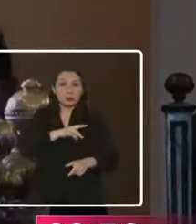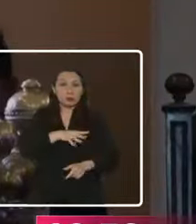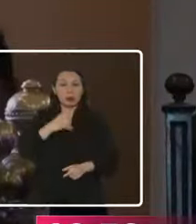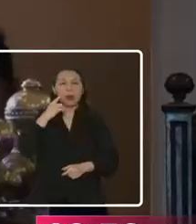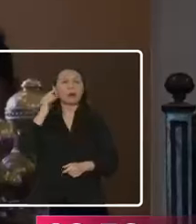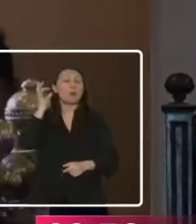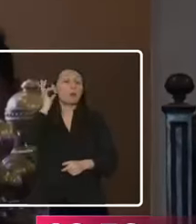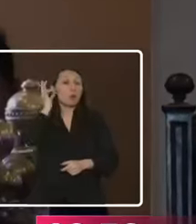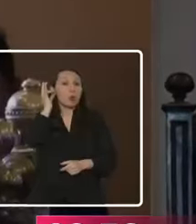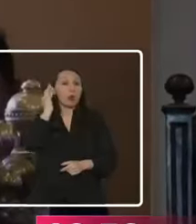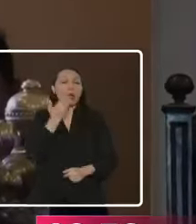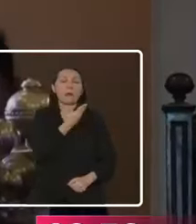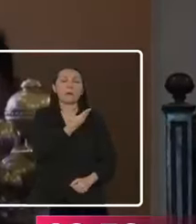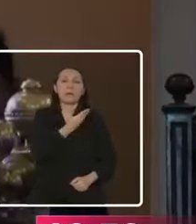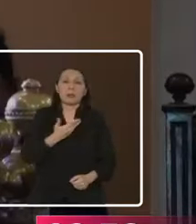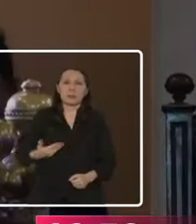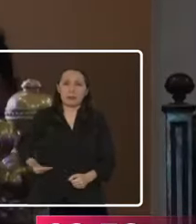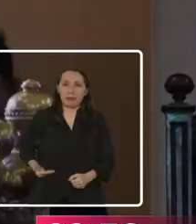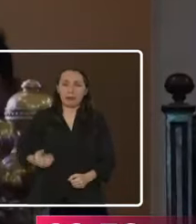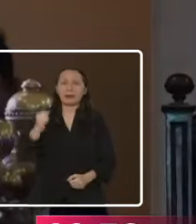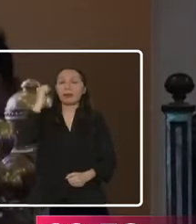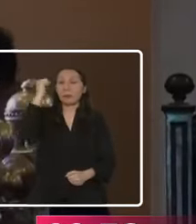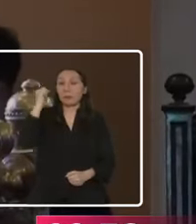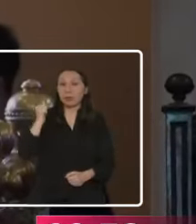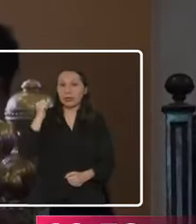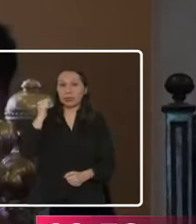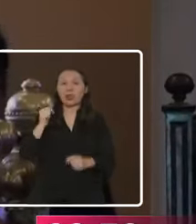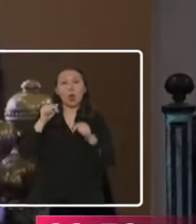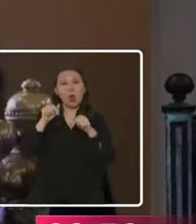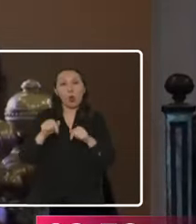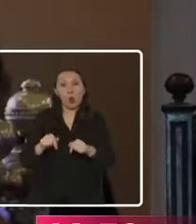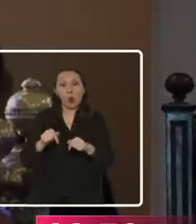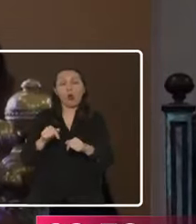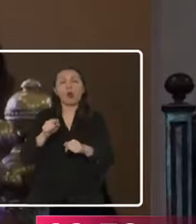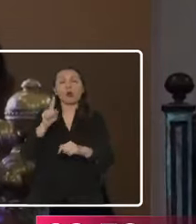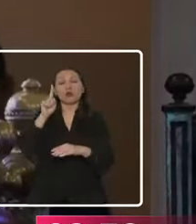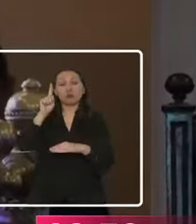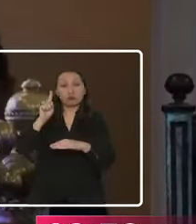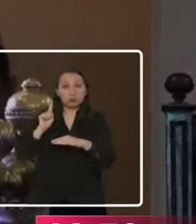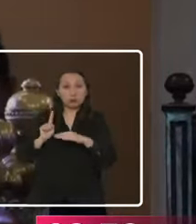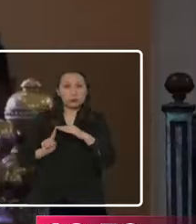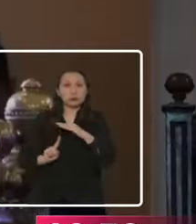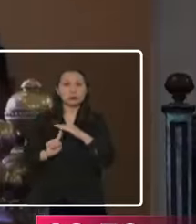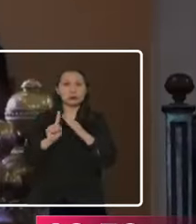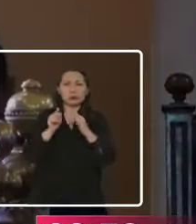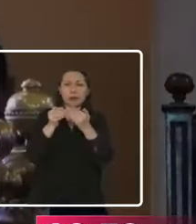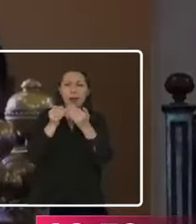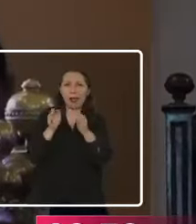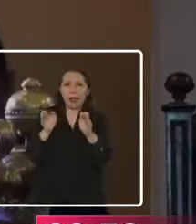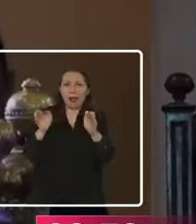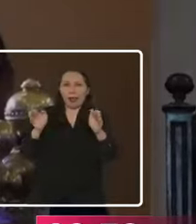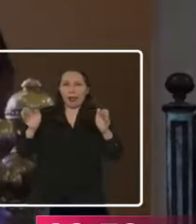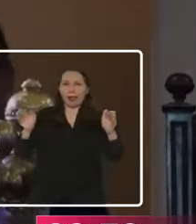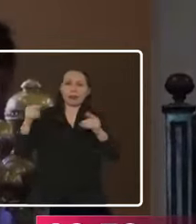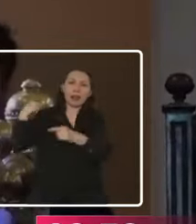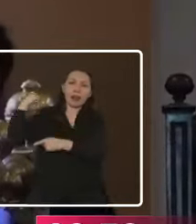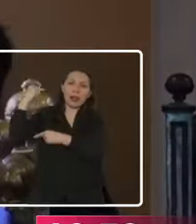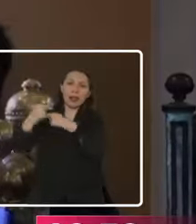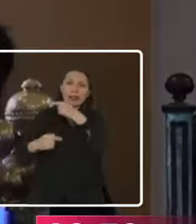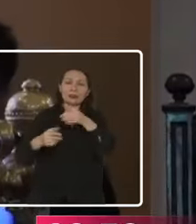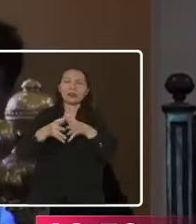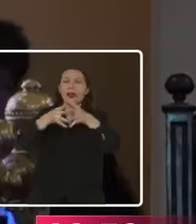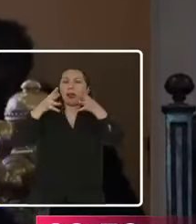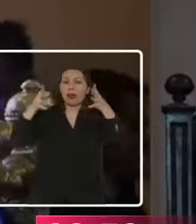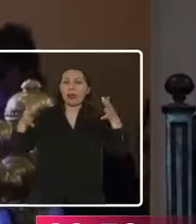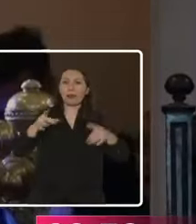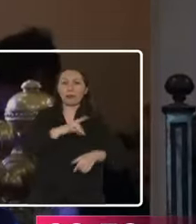chilenas, que el presidente Piñera hace hoy su entrada por la puerta ancha de la historia